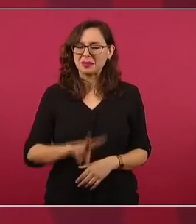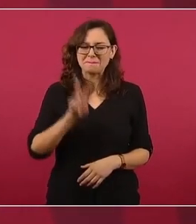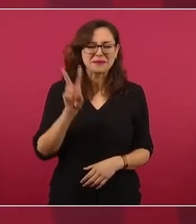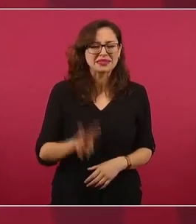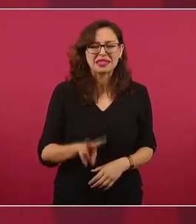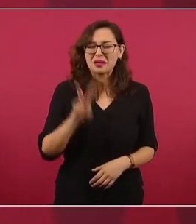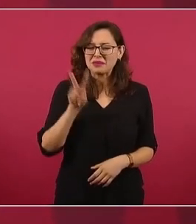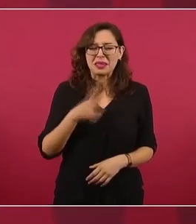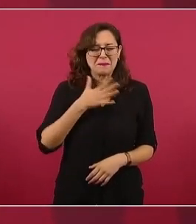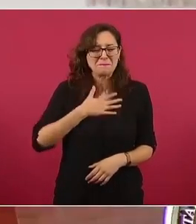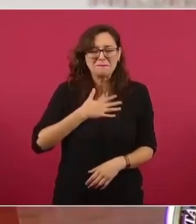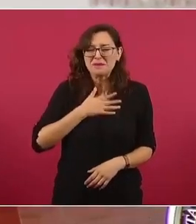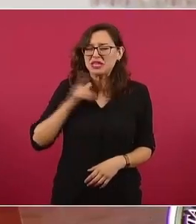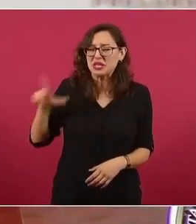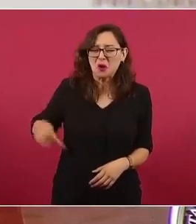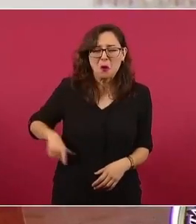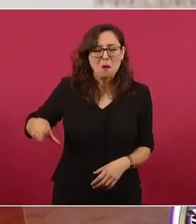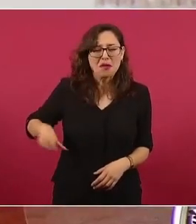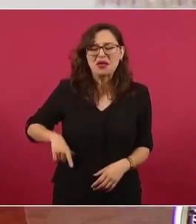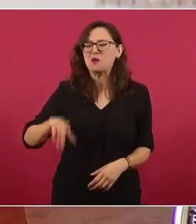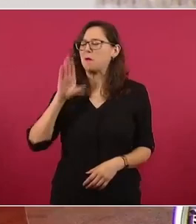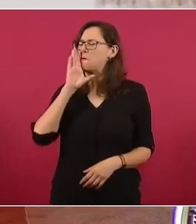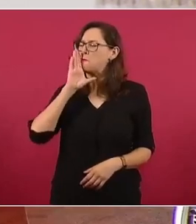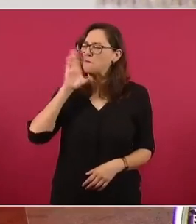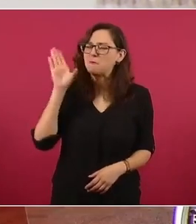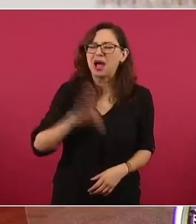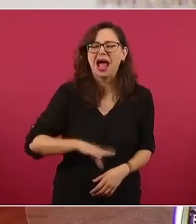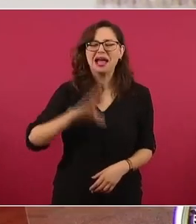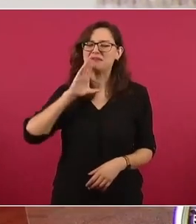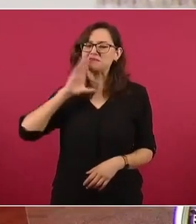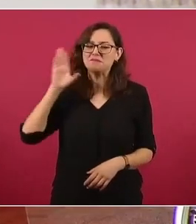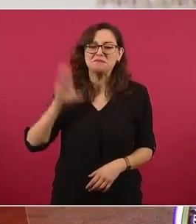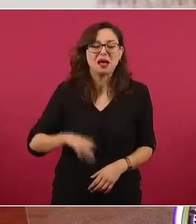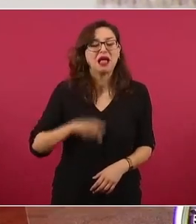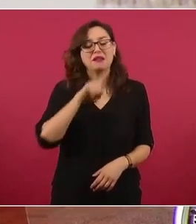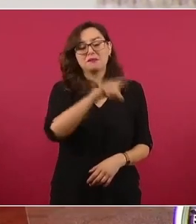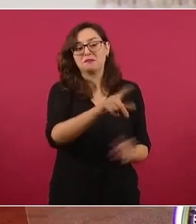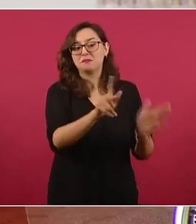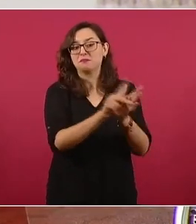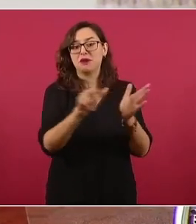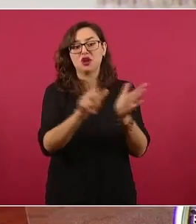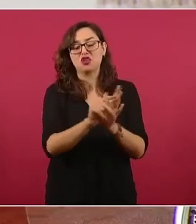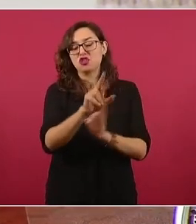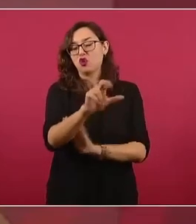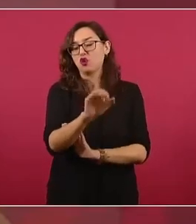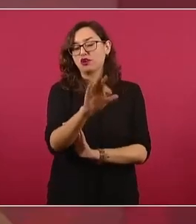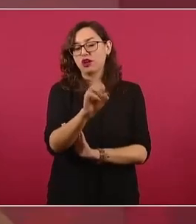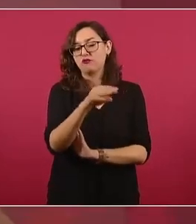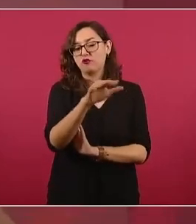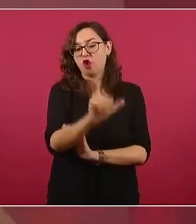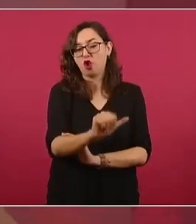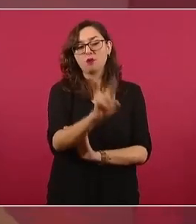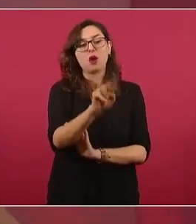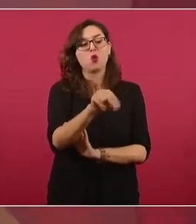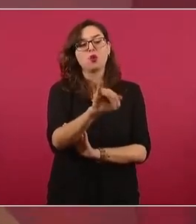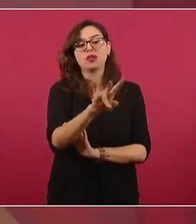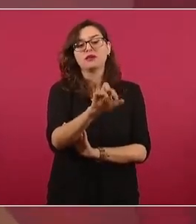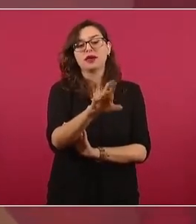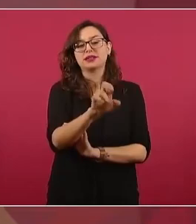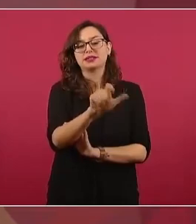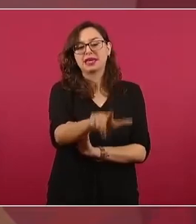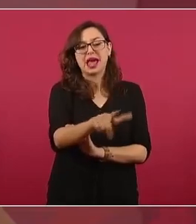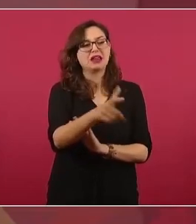tan mal como lo sostiene a diario el Reforma y el Universal y los